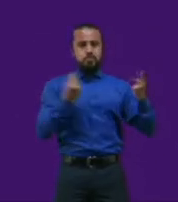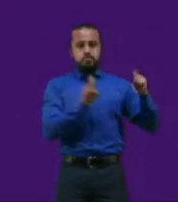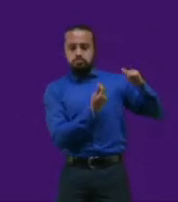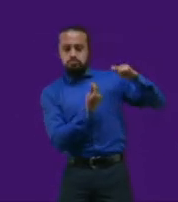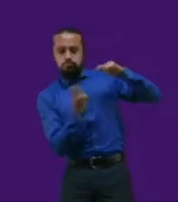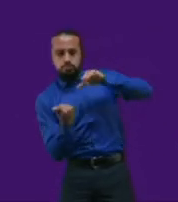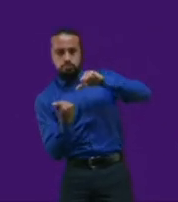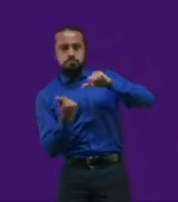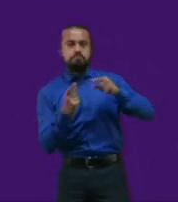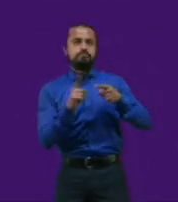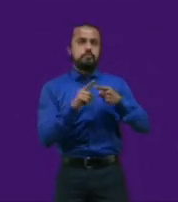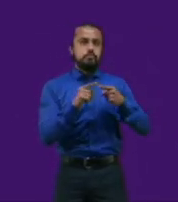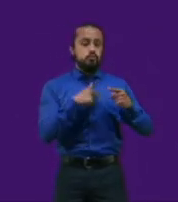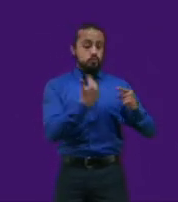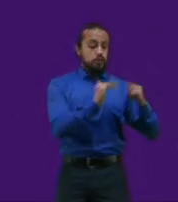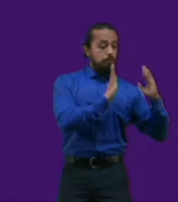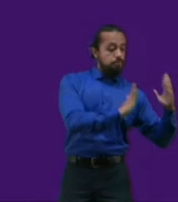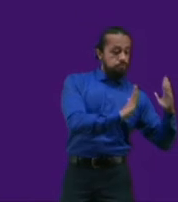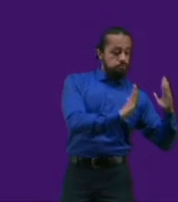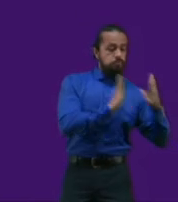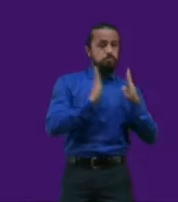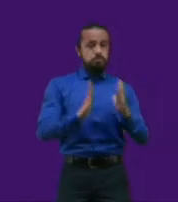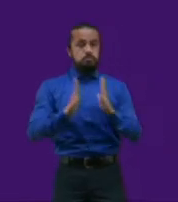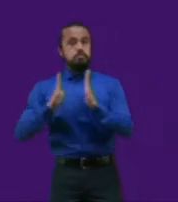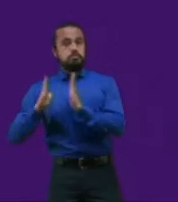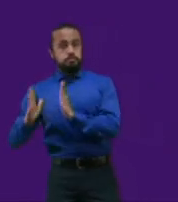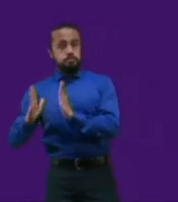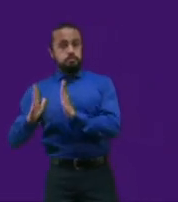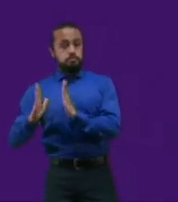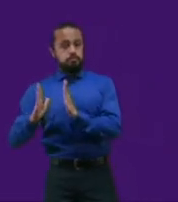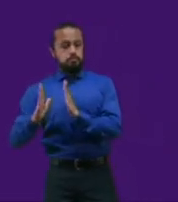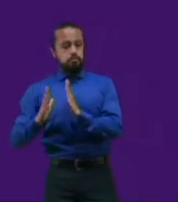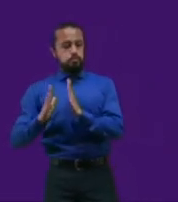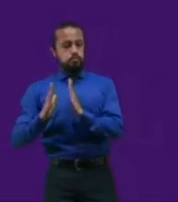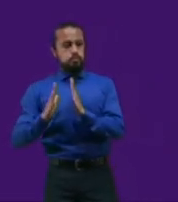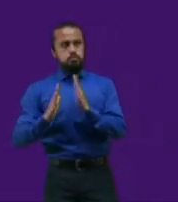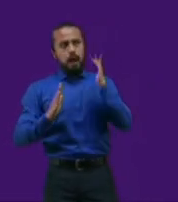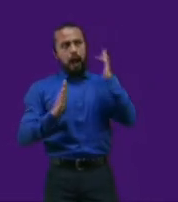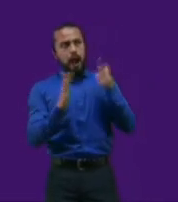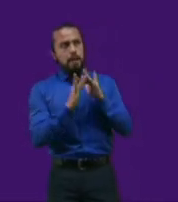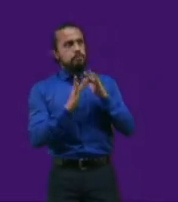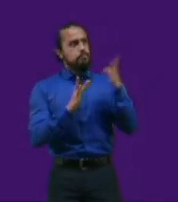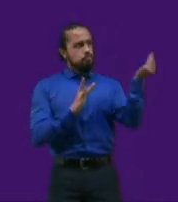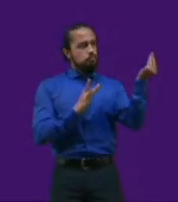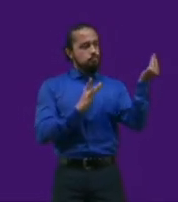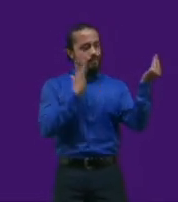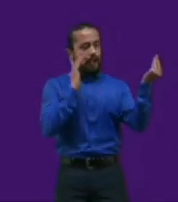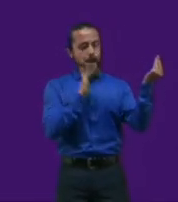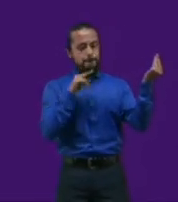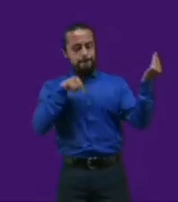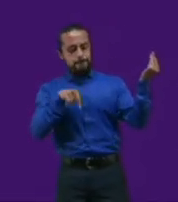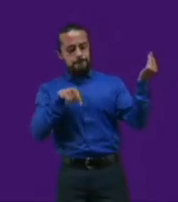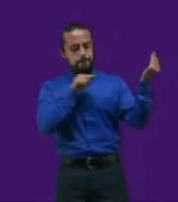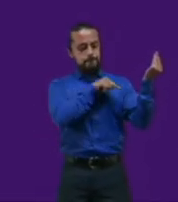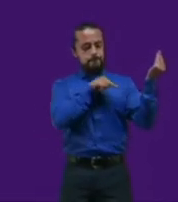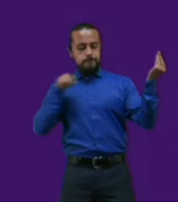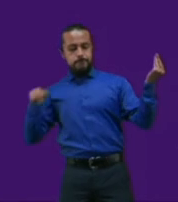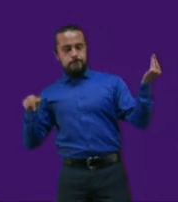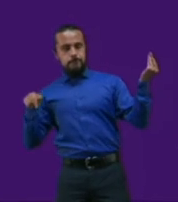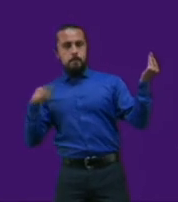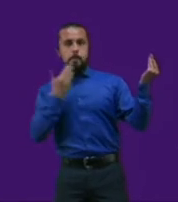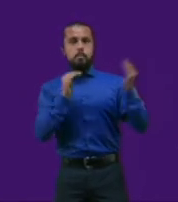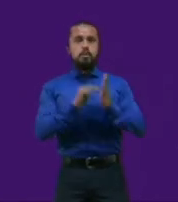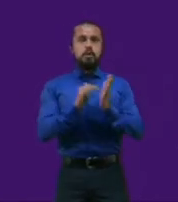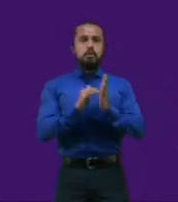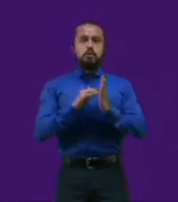ya tienes un product market fit, digamos que ya te estás enfocando en lo que es pues el mercado. Mira por qué, por ejemplo, el mercado no te está dando sin